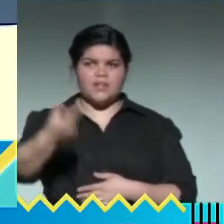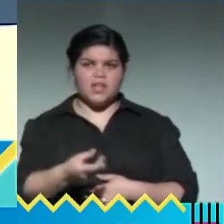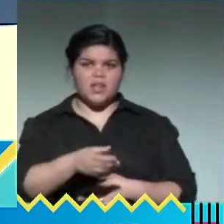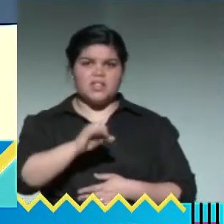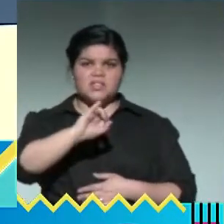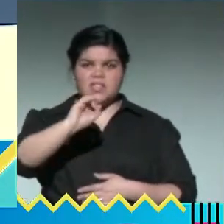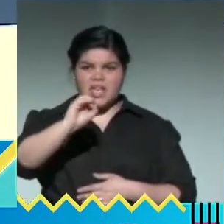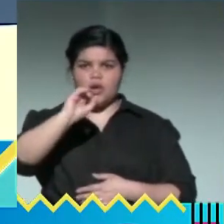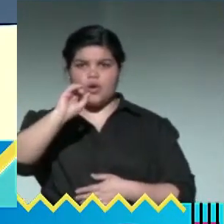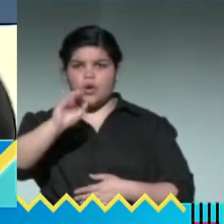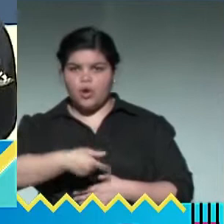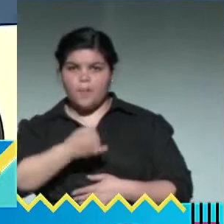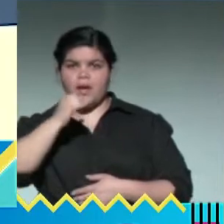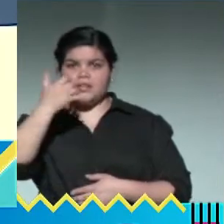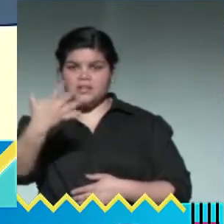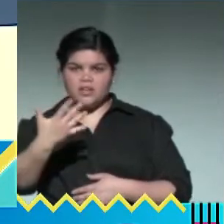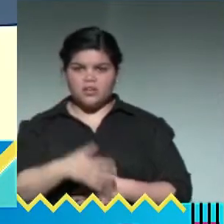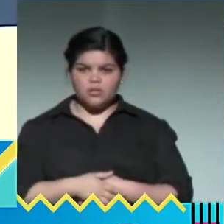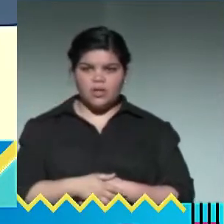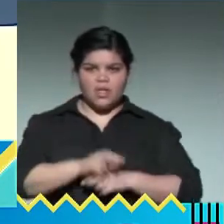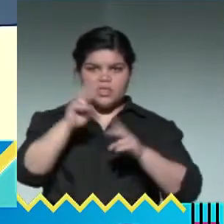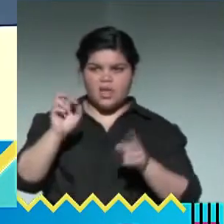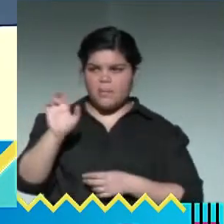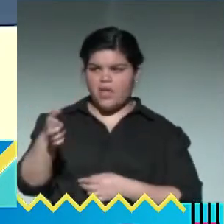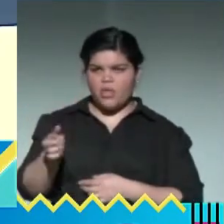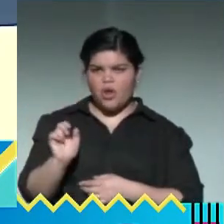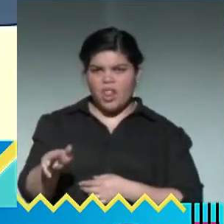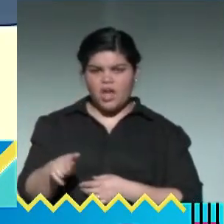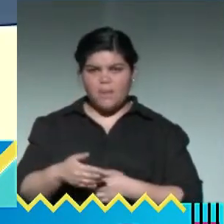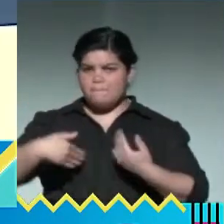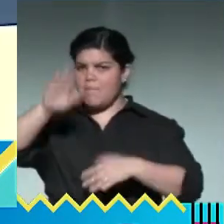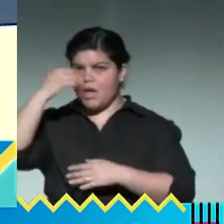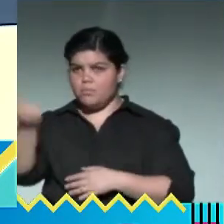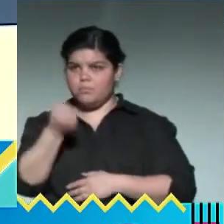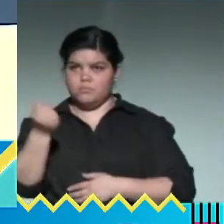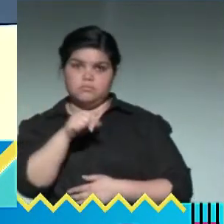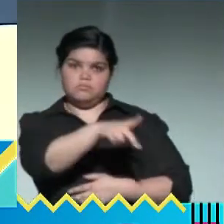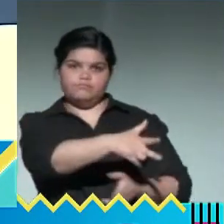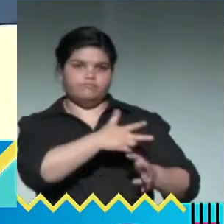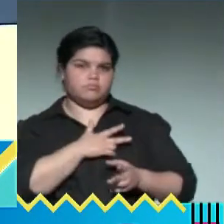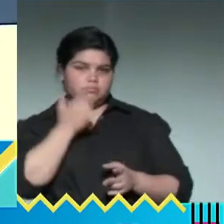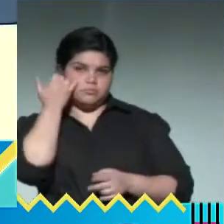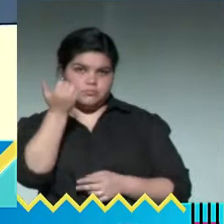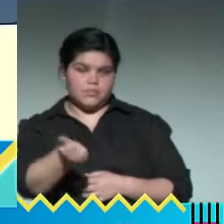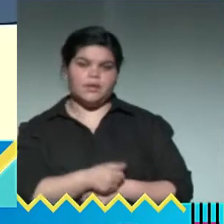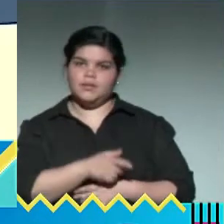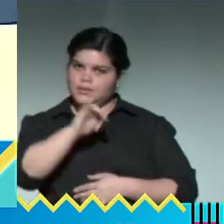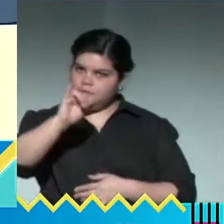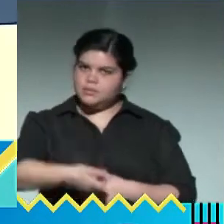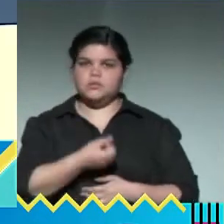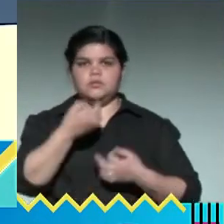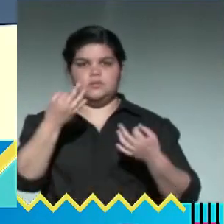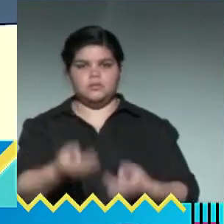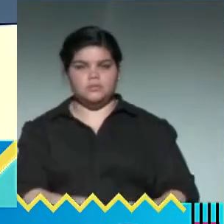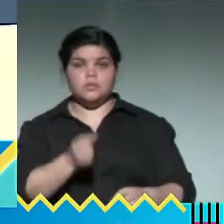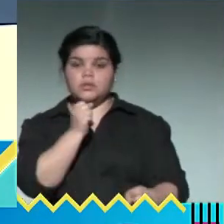alto, ¿no? Es como que el valor dólar ha sido como más importante, y eso, Fede lo dijo, va a tener impactos en el empleo, y